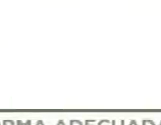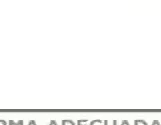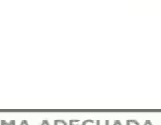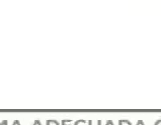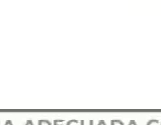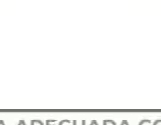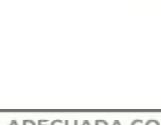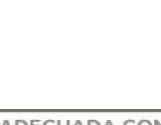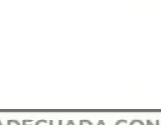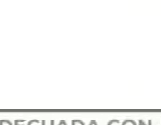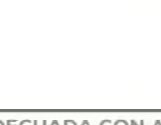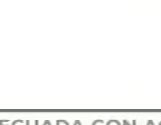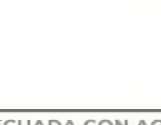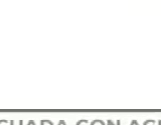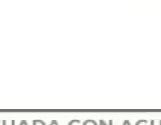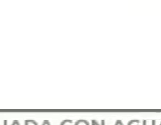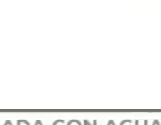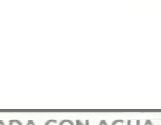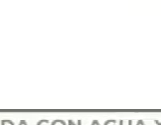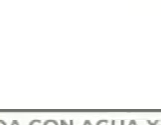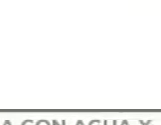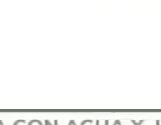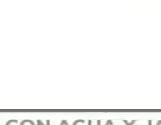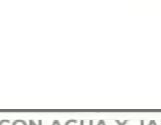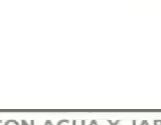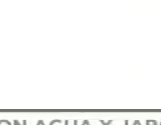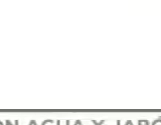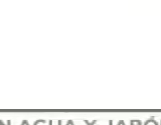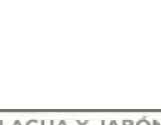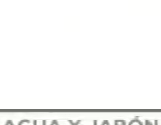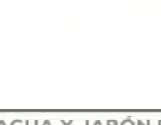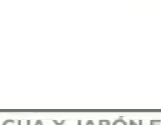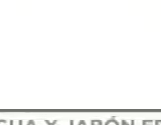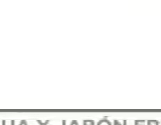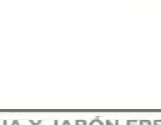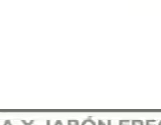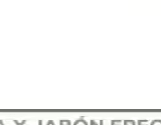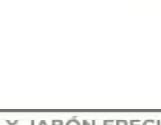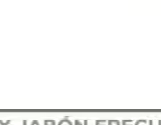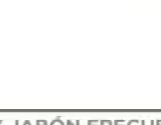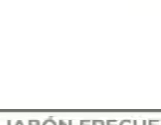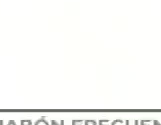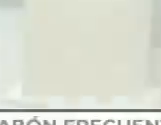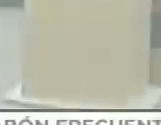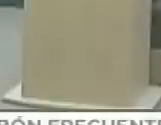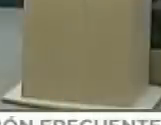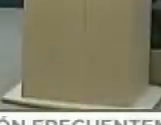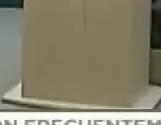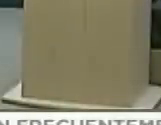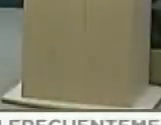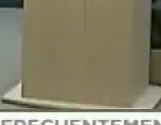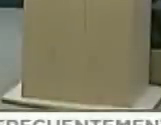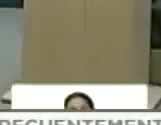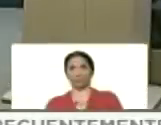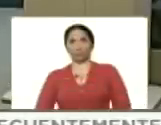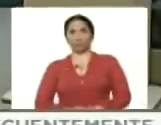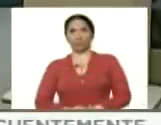Amazonas, por Amazonas desde Brasil y desde Colombia también.